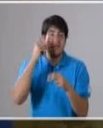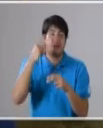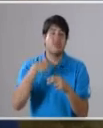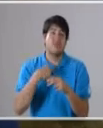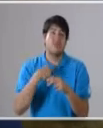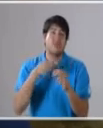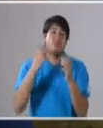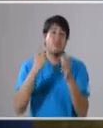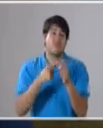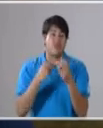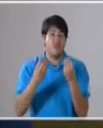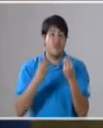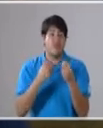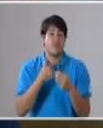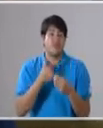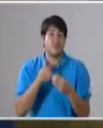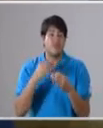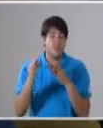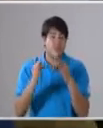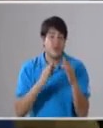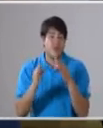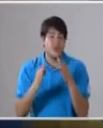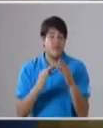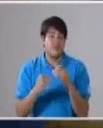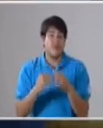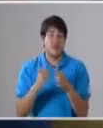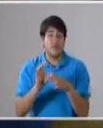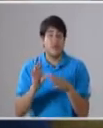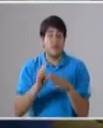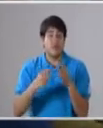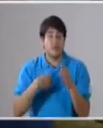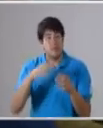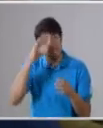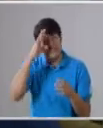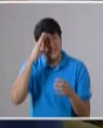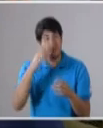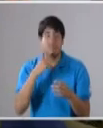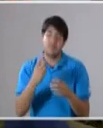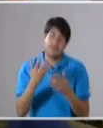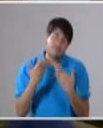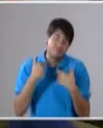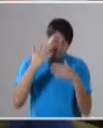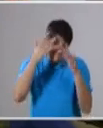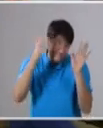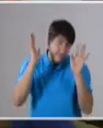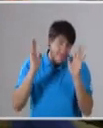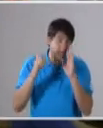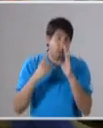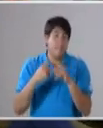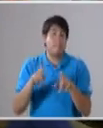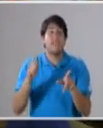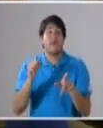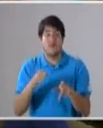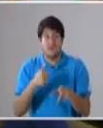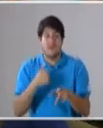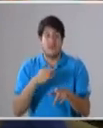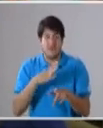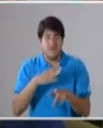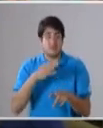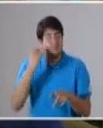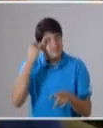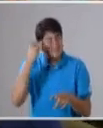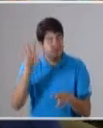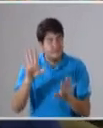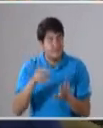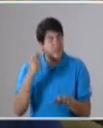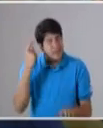pueda, pues le voy a decir: hermano, de eso no tengo revelación, no sé cómo va a pasar. Pero sí tengo idea, hermano. Sí tengo